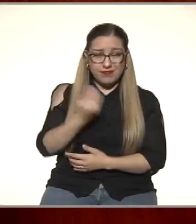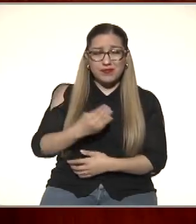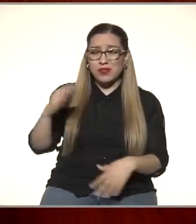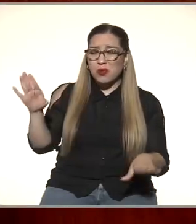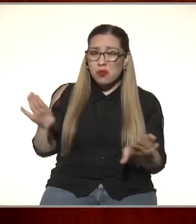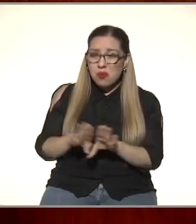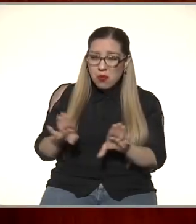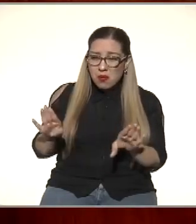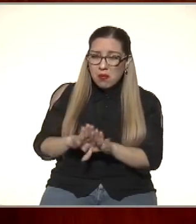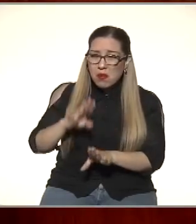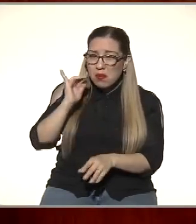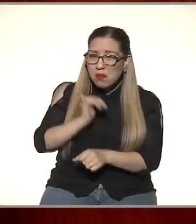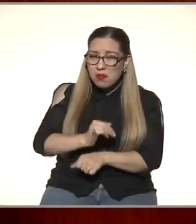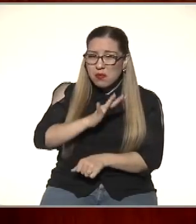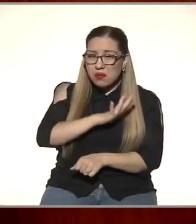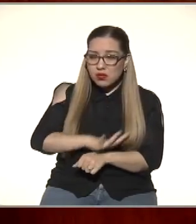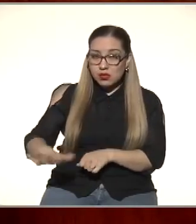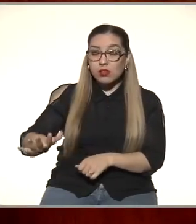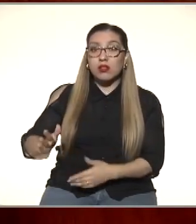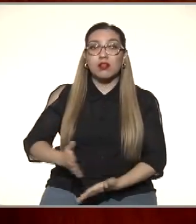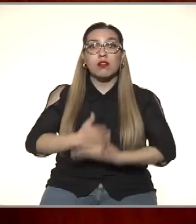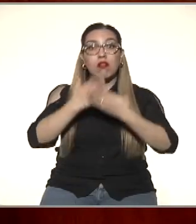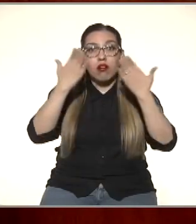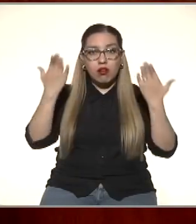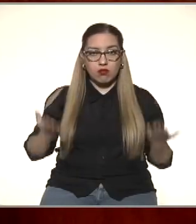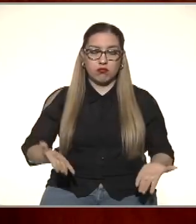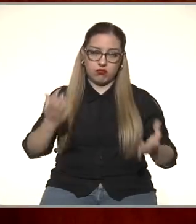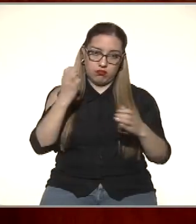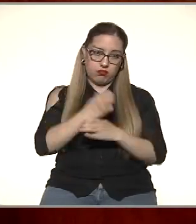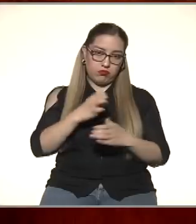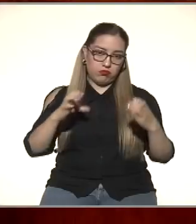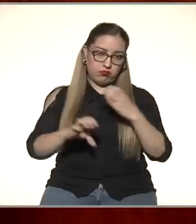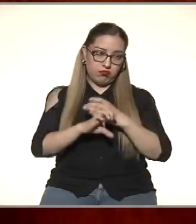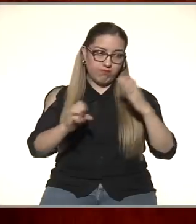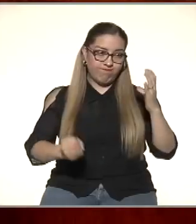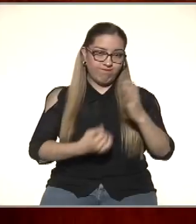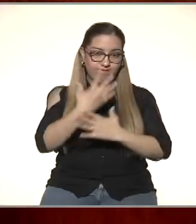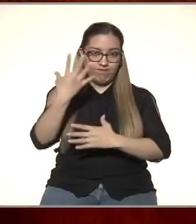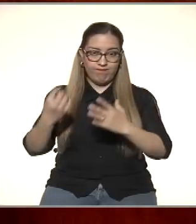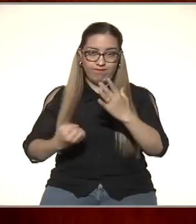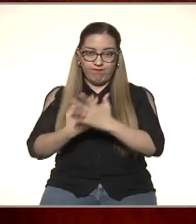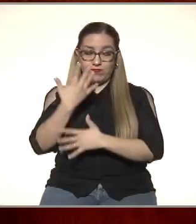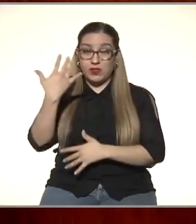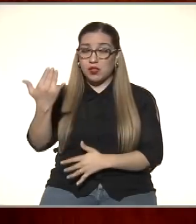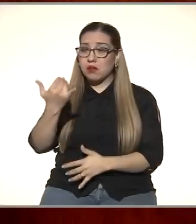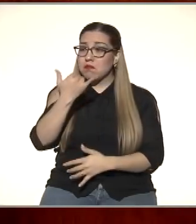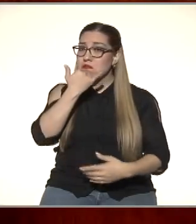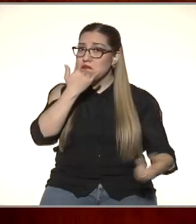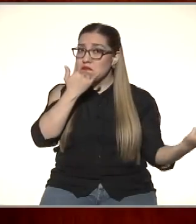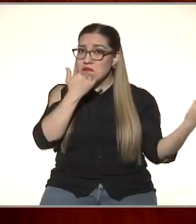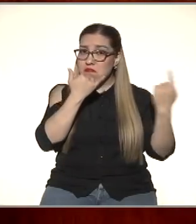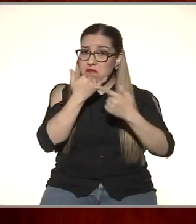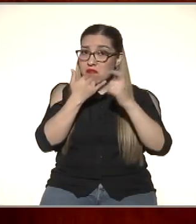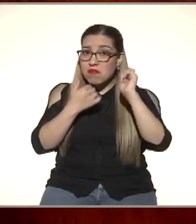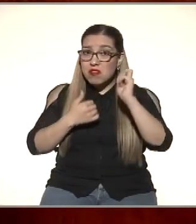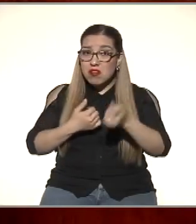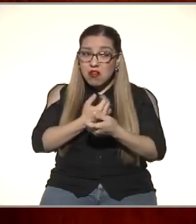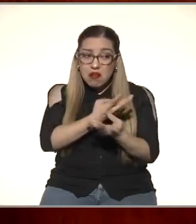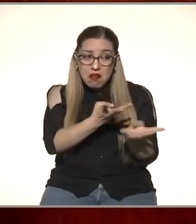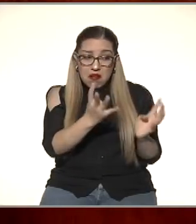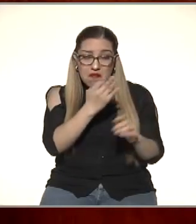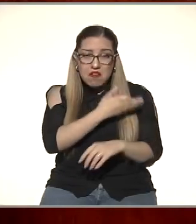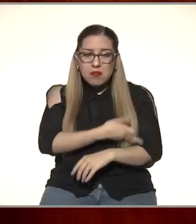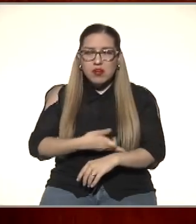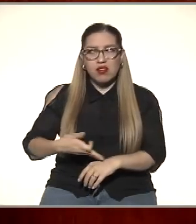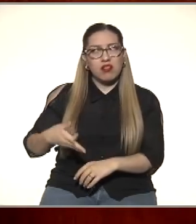de ocurrir. Entonces hay nuevos escenarios, como decíamos, donde ahora el perdón es una nueva vergüenza de la familia, de por qué